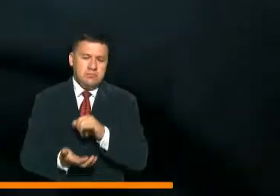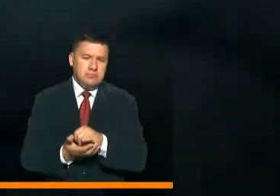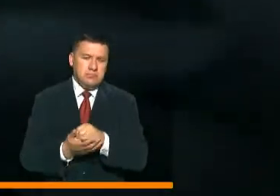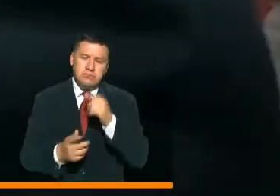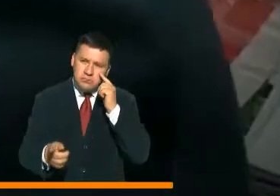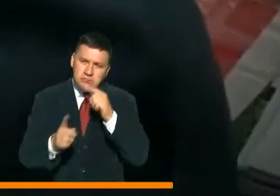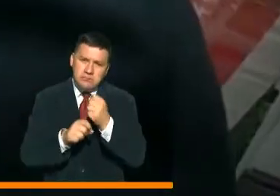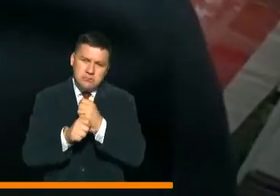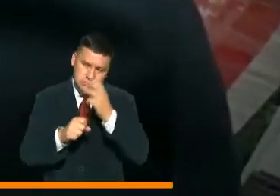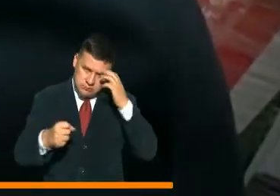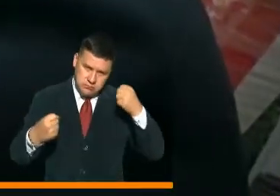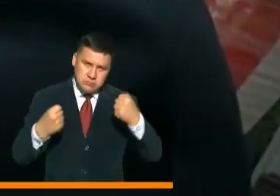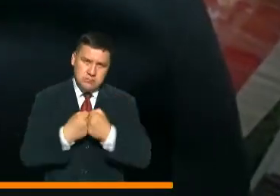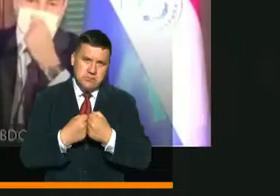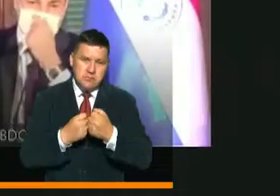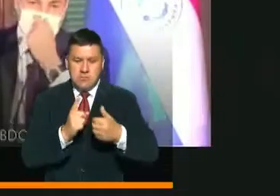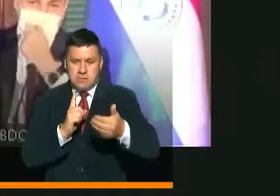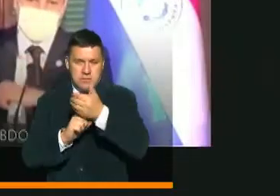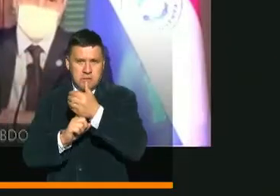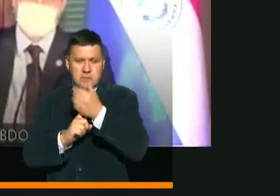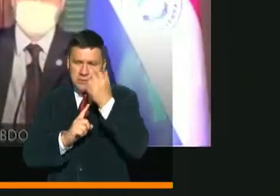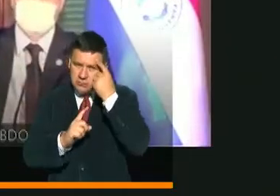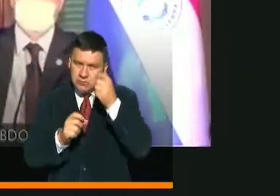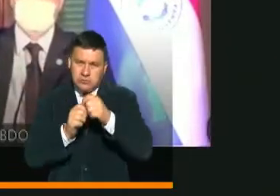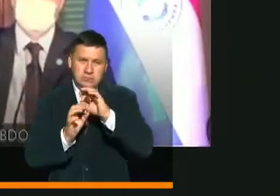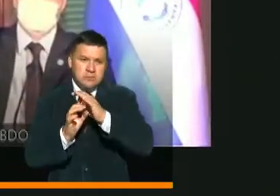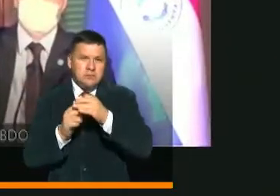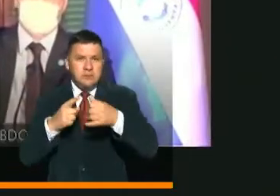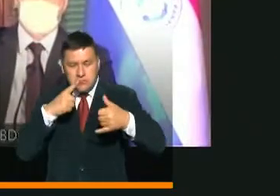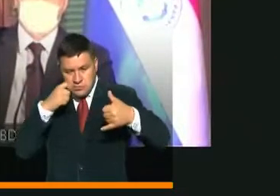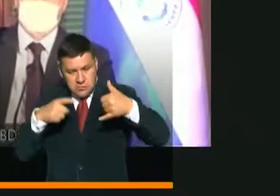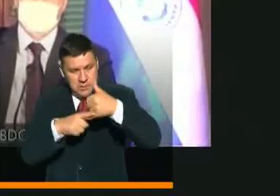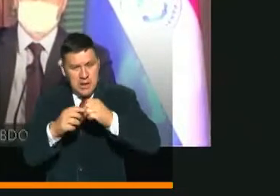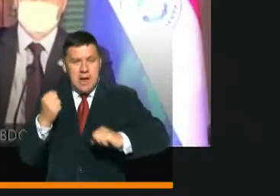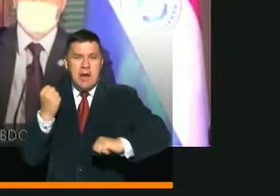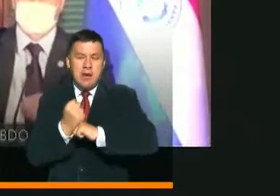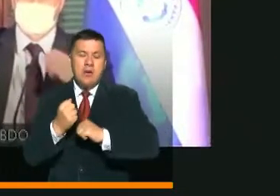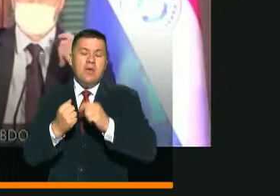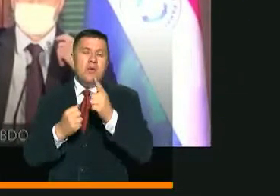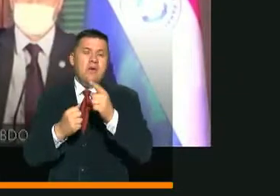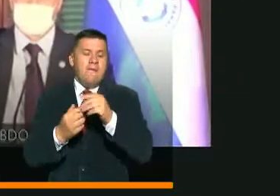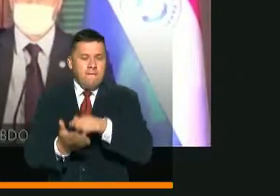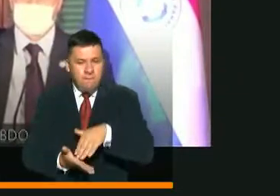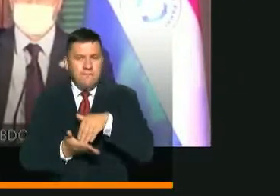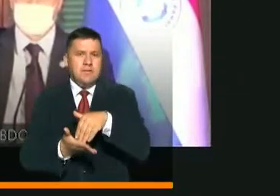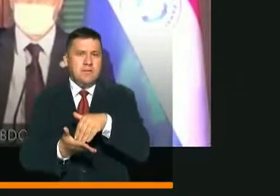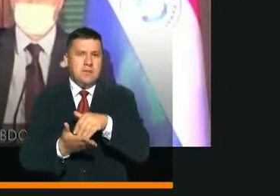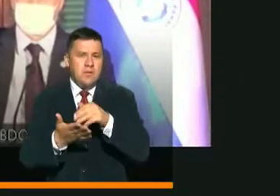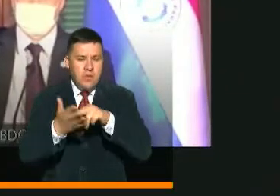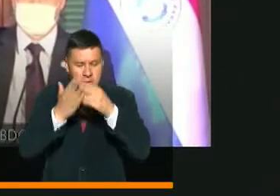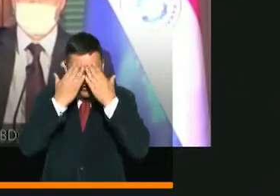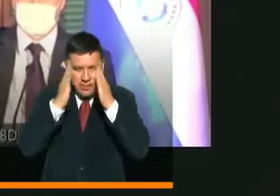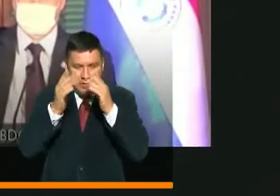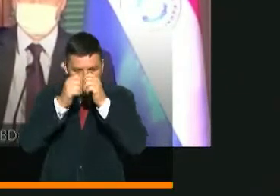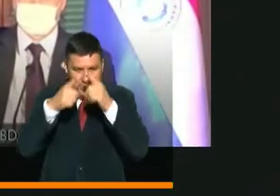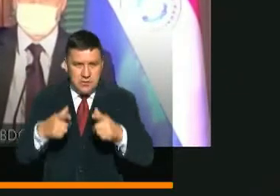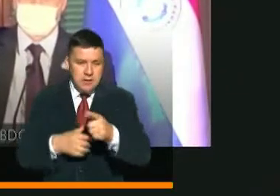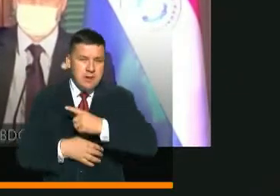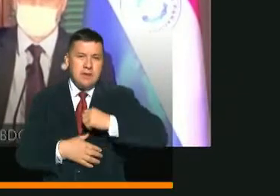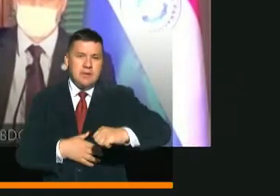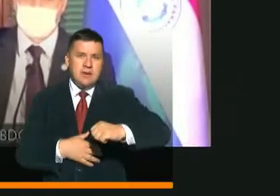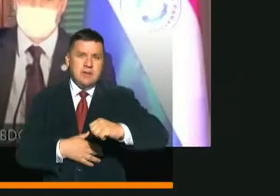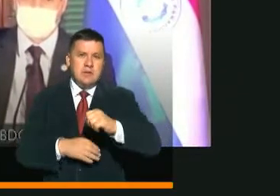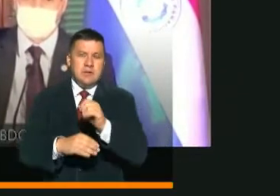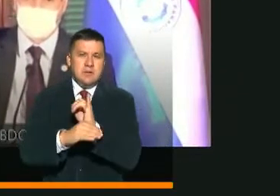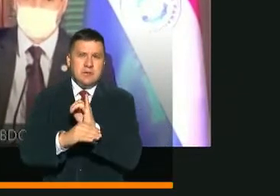un trabajo articulado para la protección y mitigación de la región amazónica y, por último, el fortalecimiento de la democracia, del Estado de Derecho y de